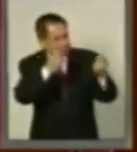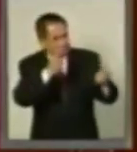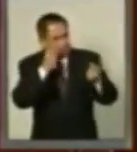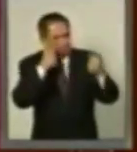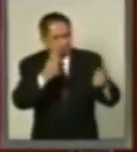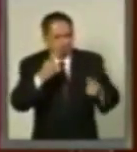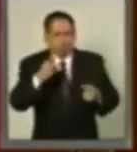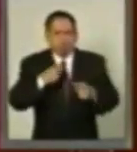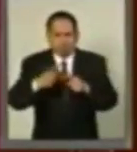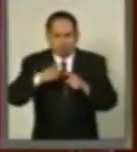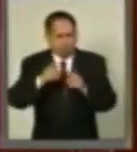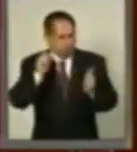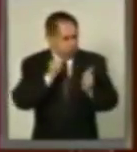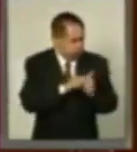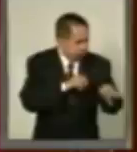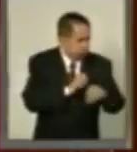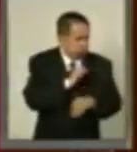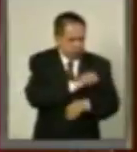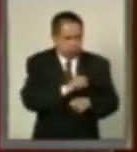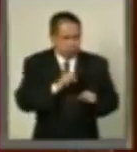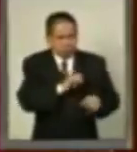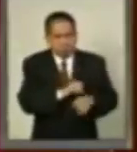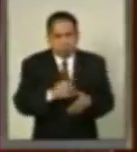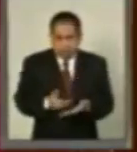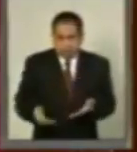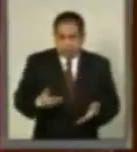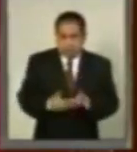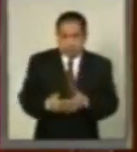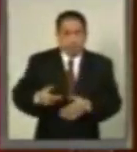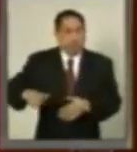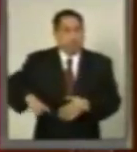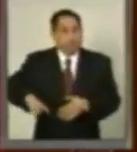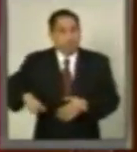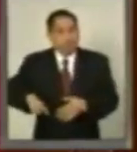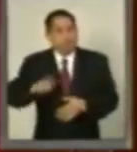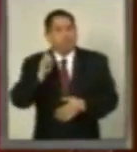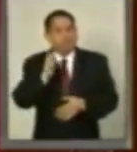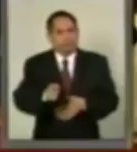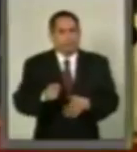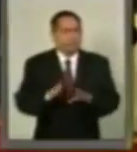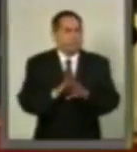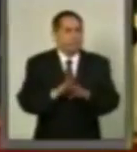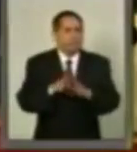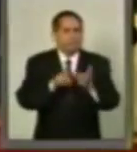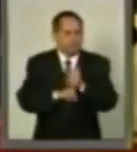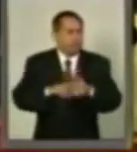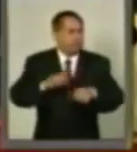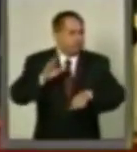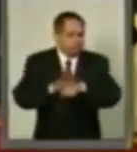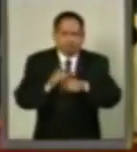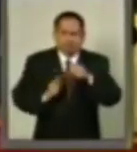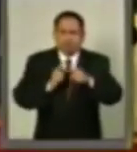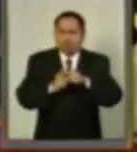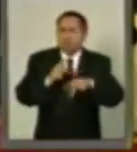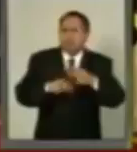y acompañamiento. Y hoy este gobierno además ha podido